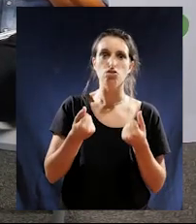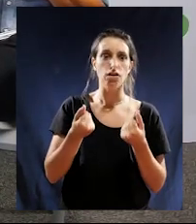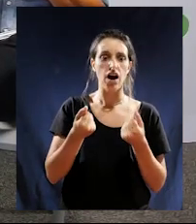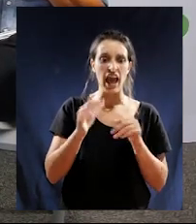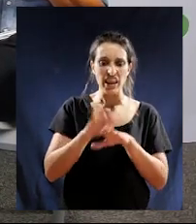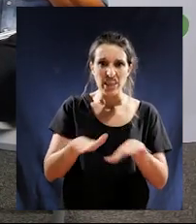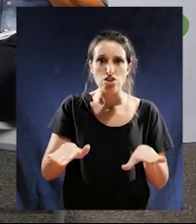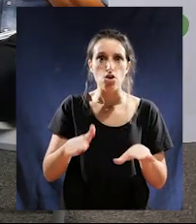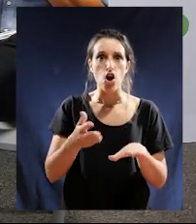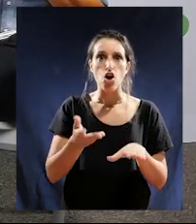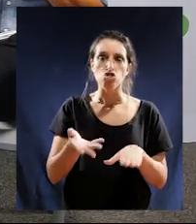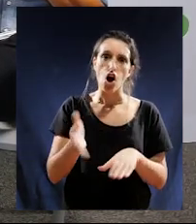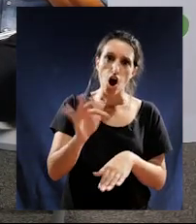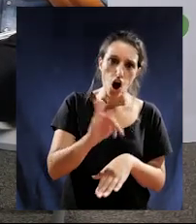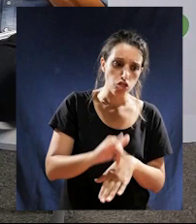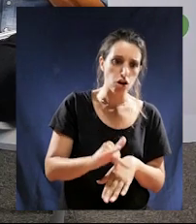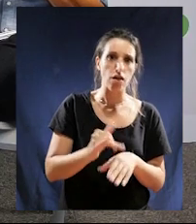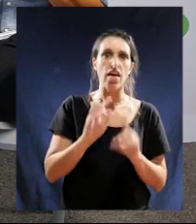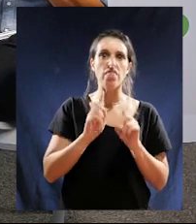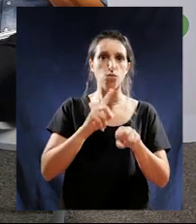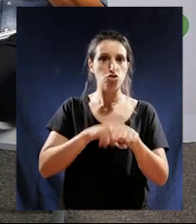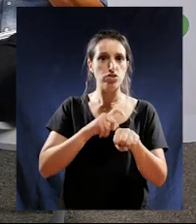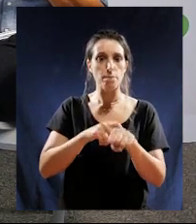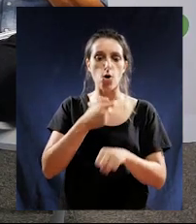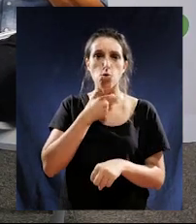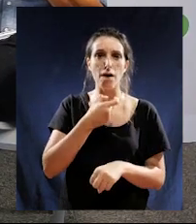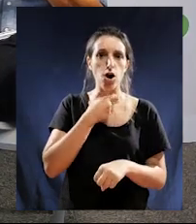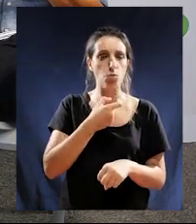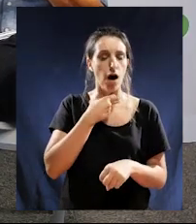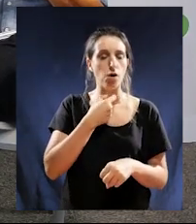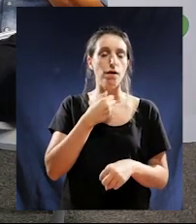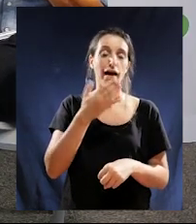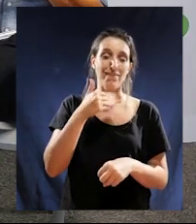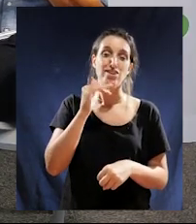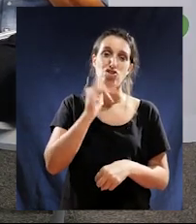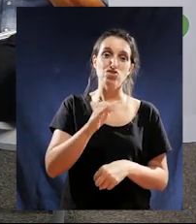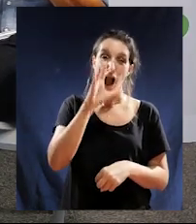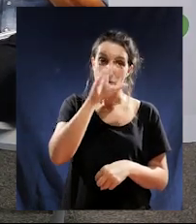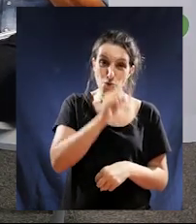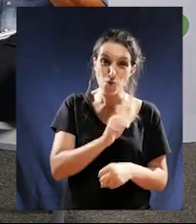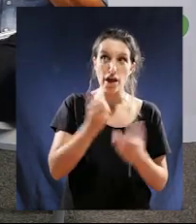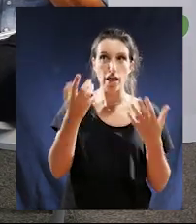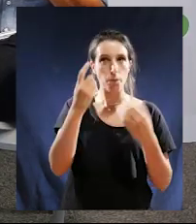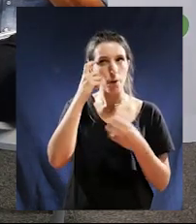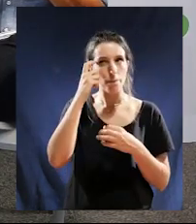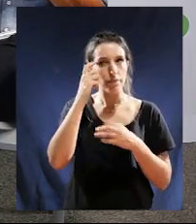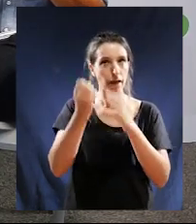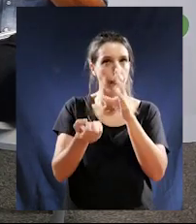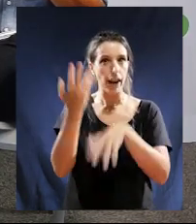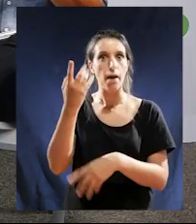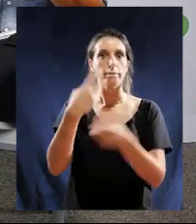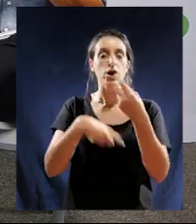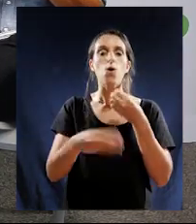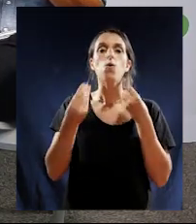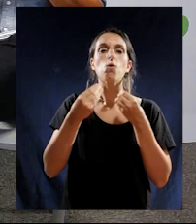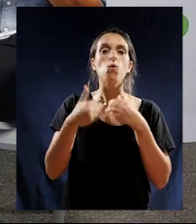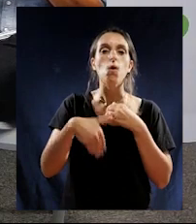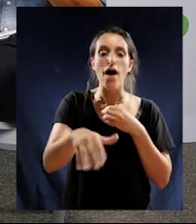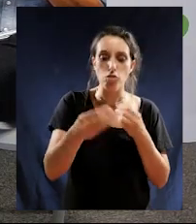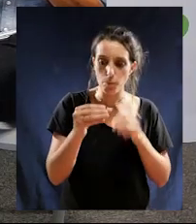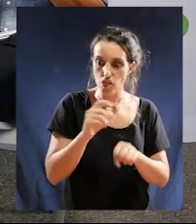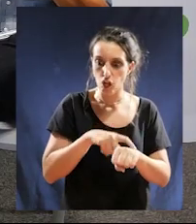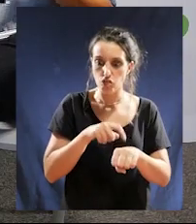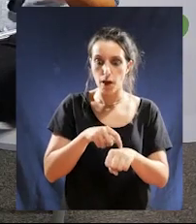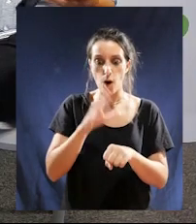permanentemente ocupándoles el tiempo. Entiendo que aburrirse es parte de la capacidad de crear. Sí. Pero, ¿cuándo debo dejar que se